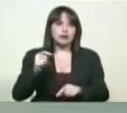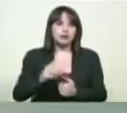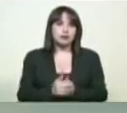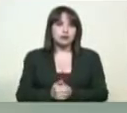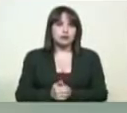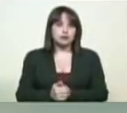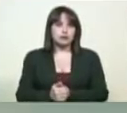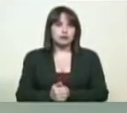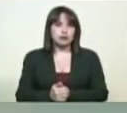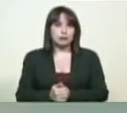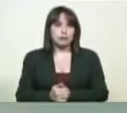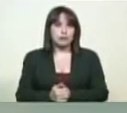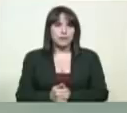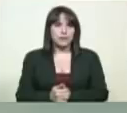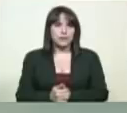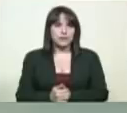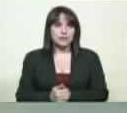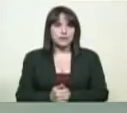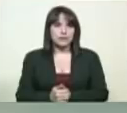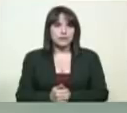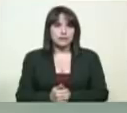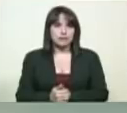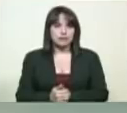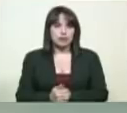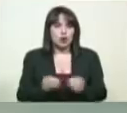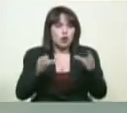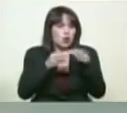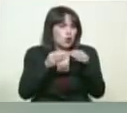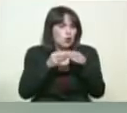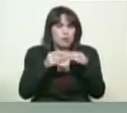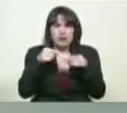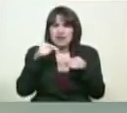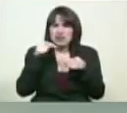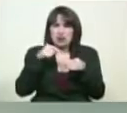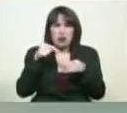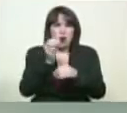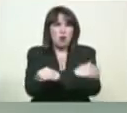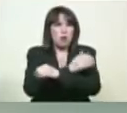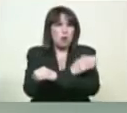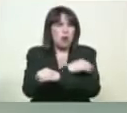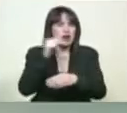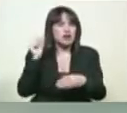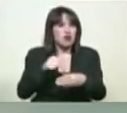el bien de las regiones, están en un grupete de la ultraderecha